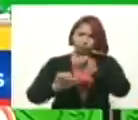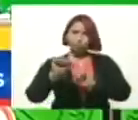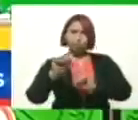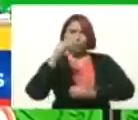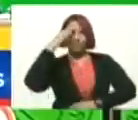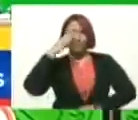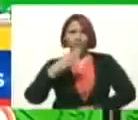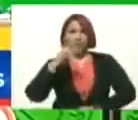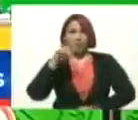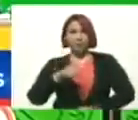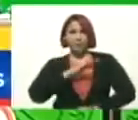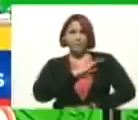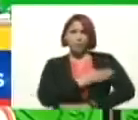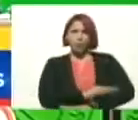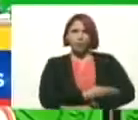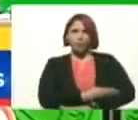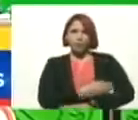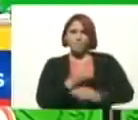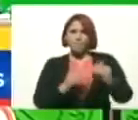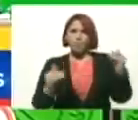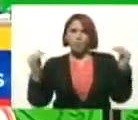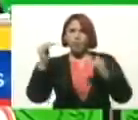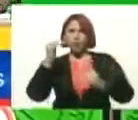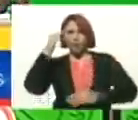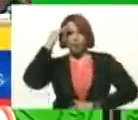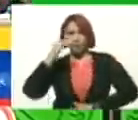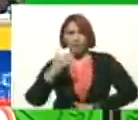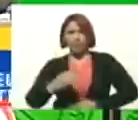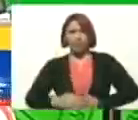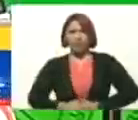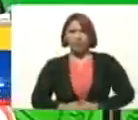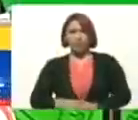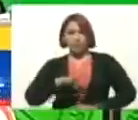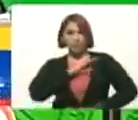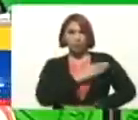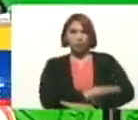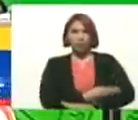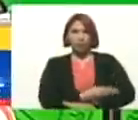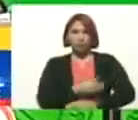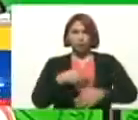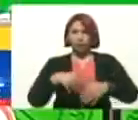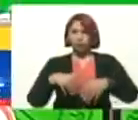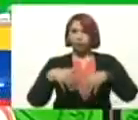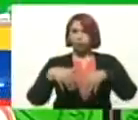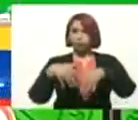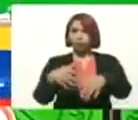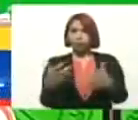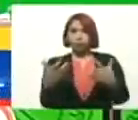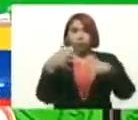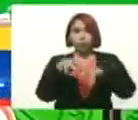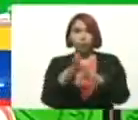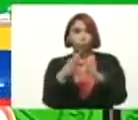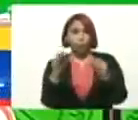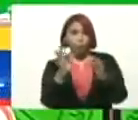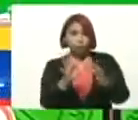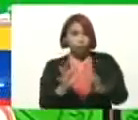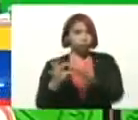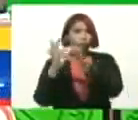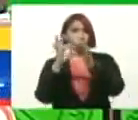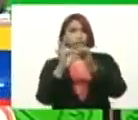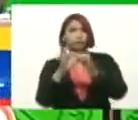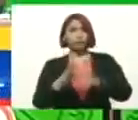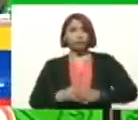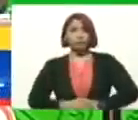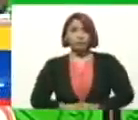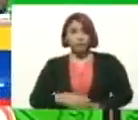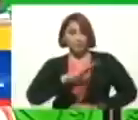del poder moral militar, del poder militar integral. Todo esto unido.